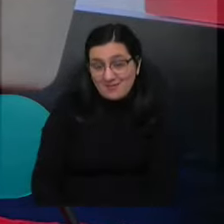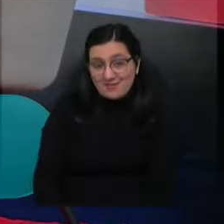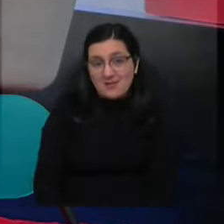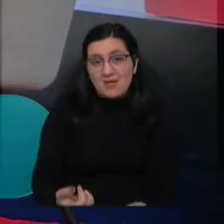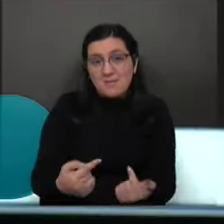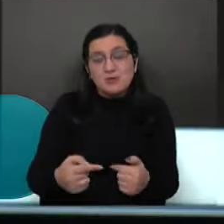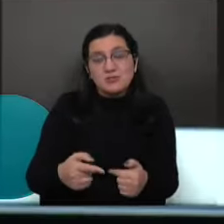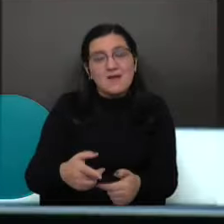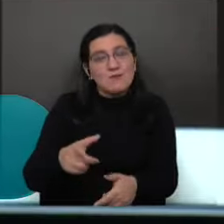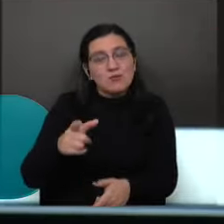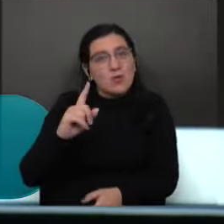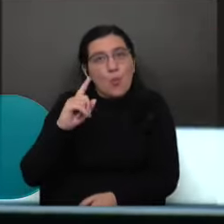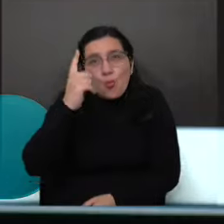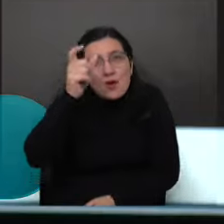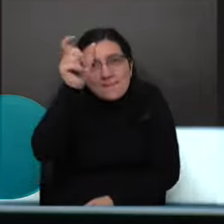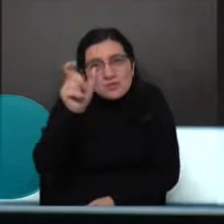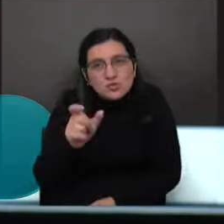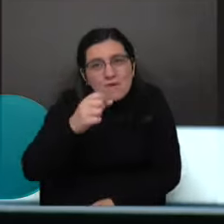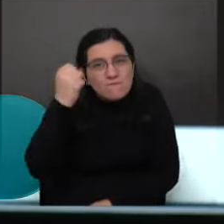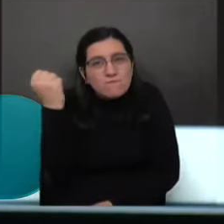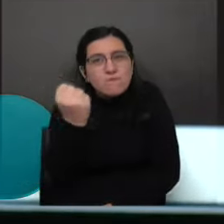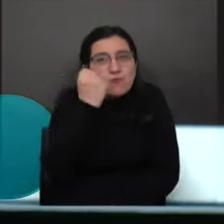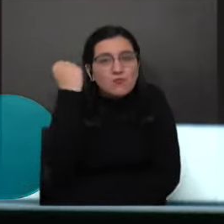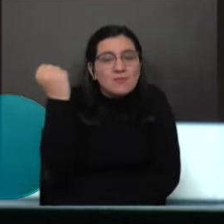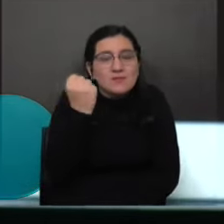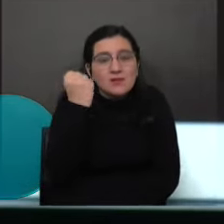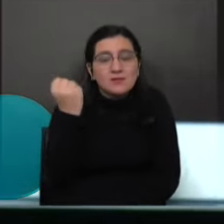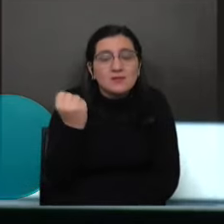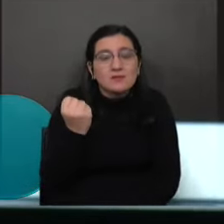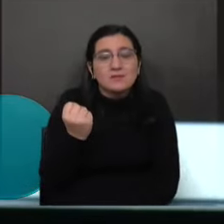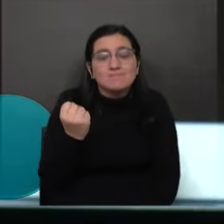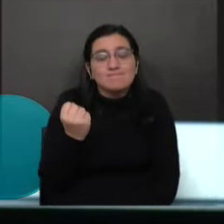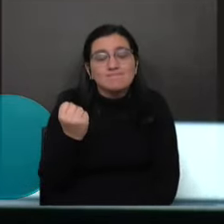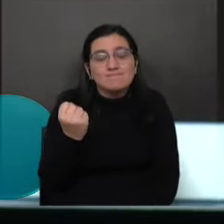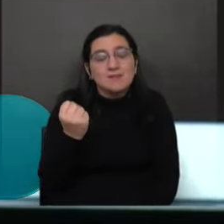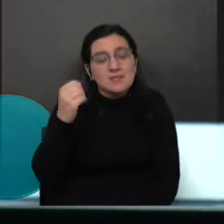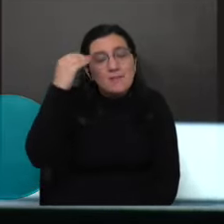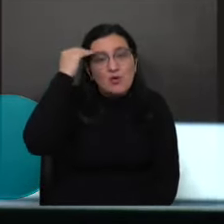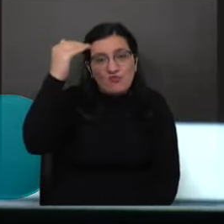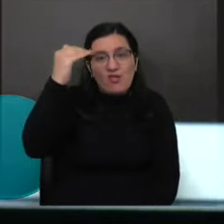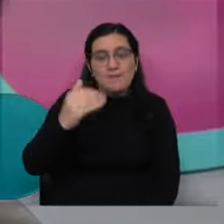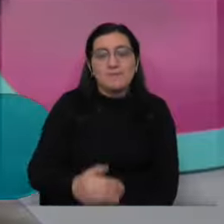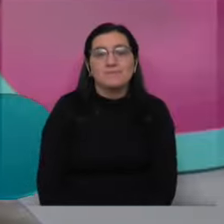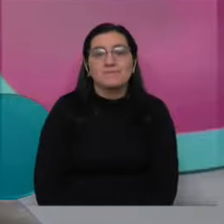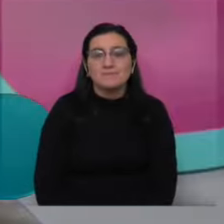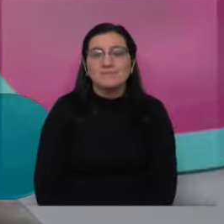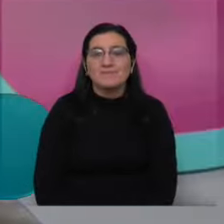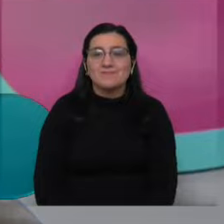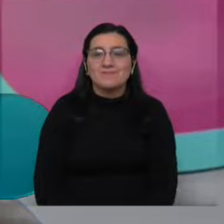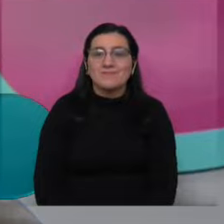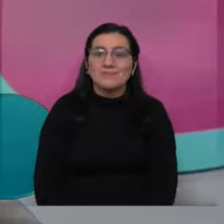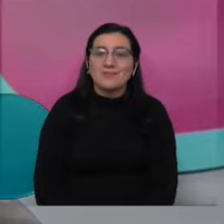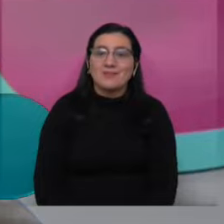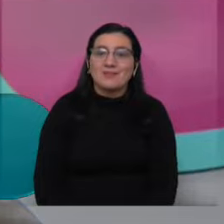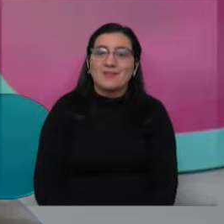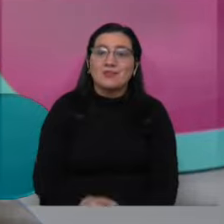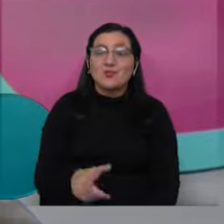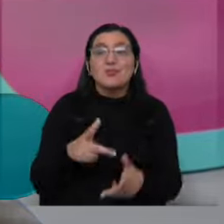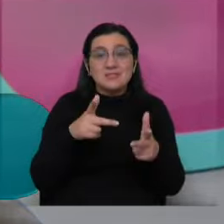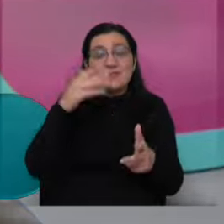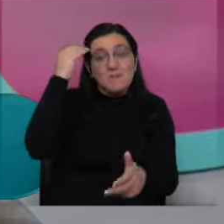tengo que hablar de un Pilar de una construcción de esta Virginia de hoy es el profe Qué maravilla di decís profe y